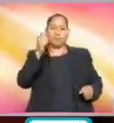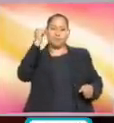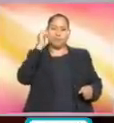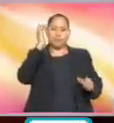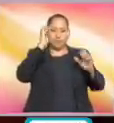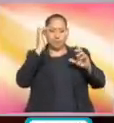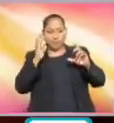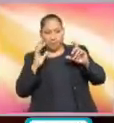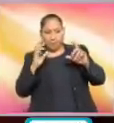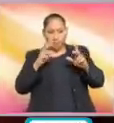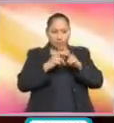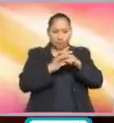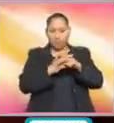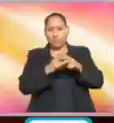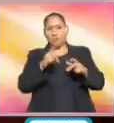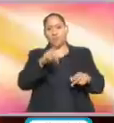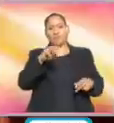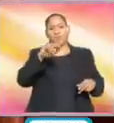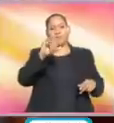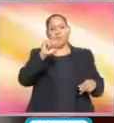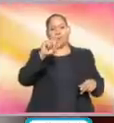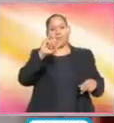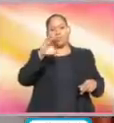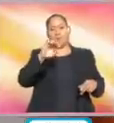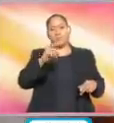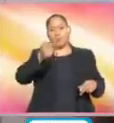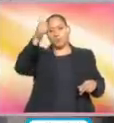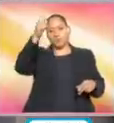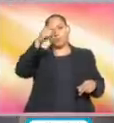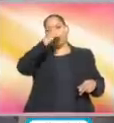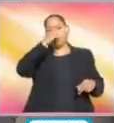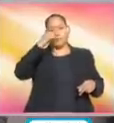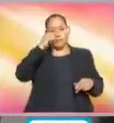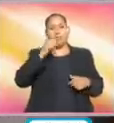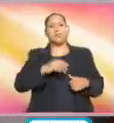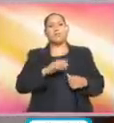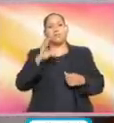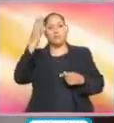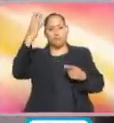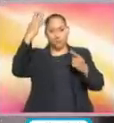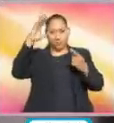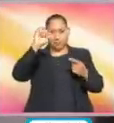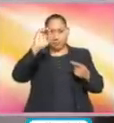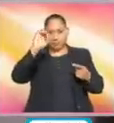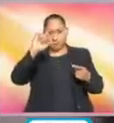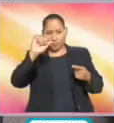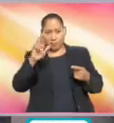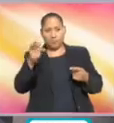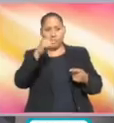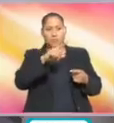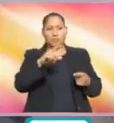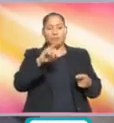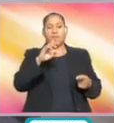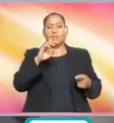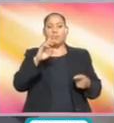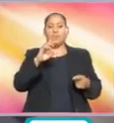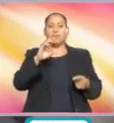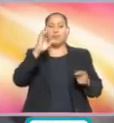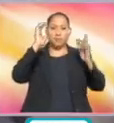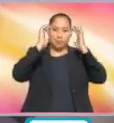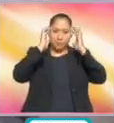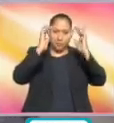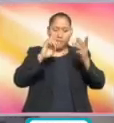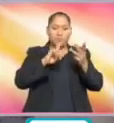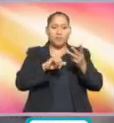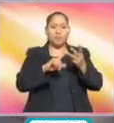y este es el místico, el primer místico de Ciudad Juárez. Órale, Solar el segundo, Casandro, el Santo. el tercero, el